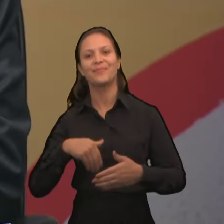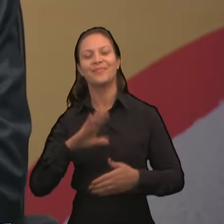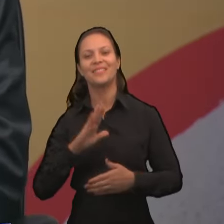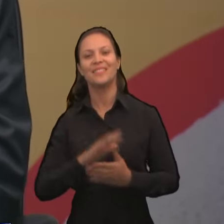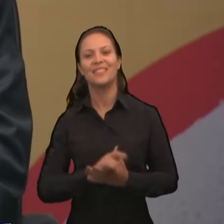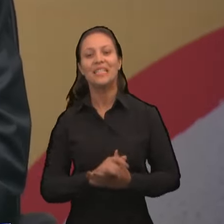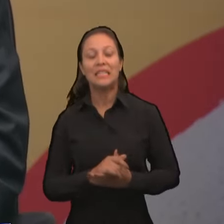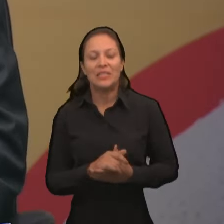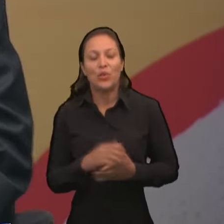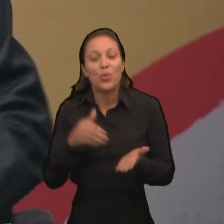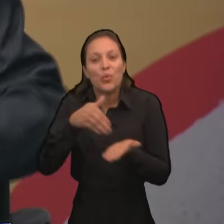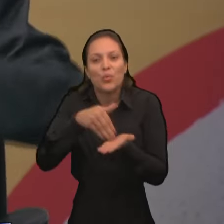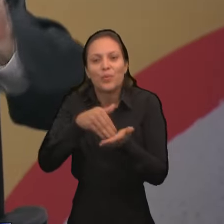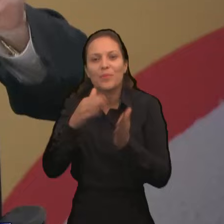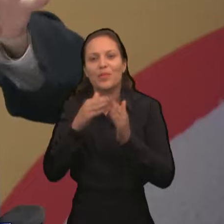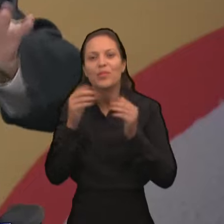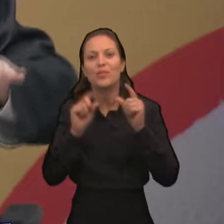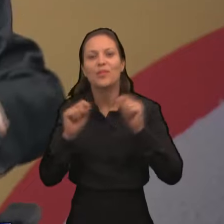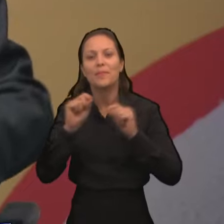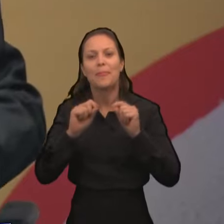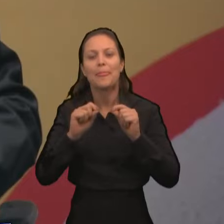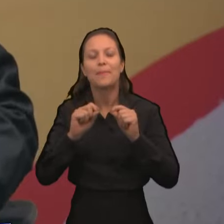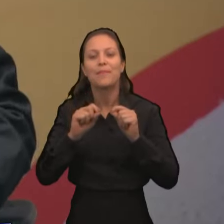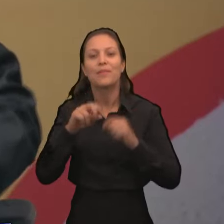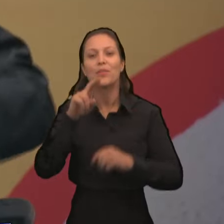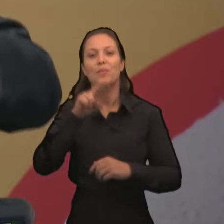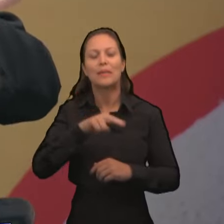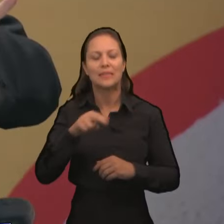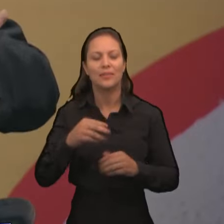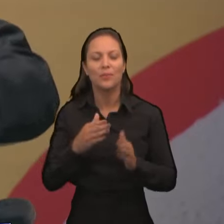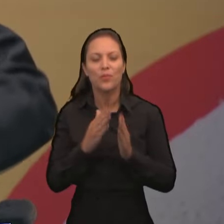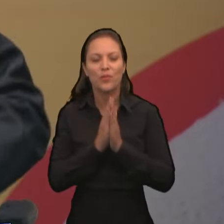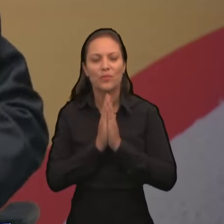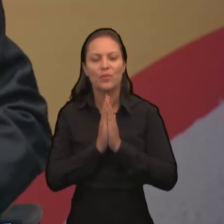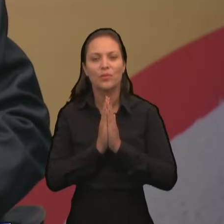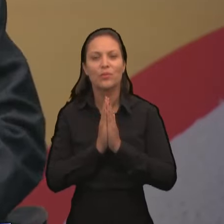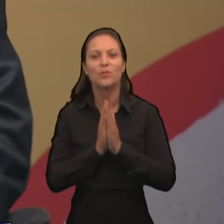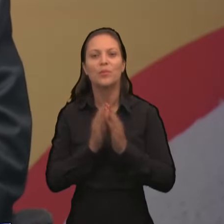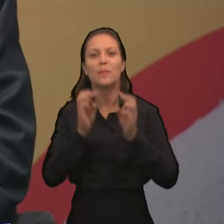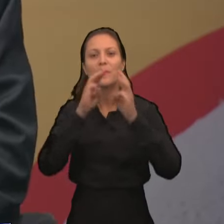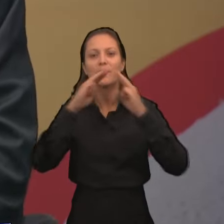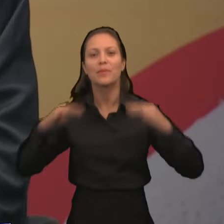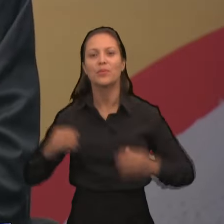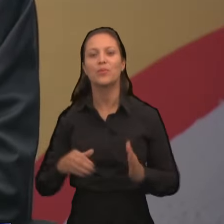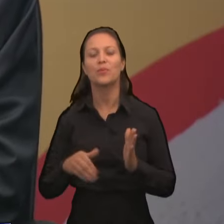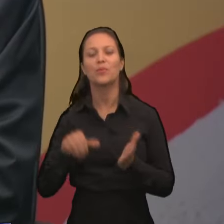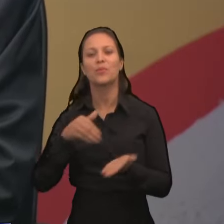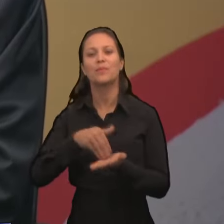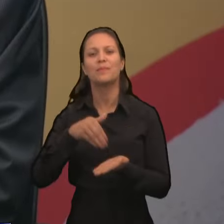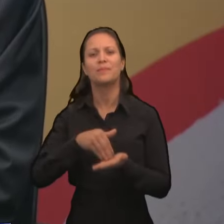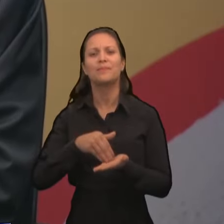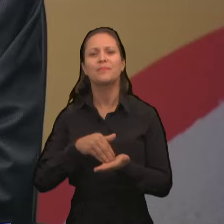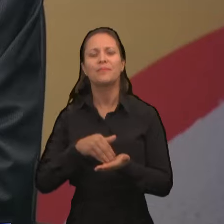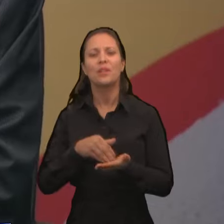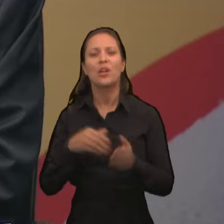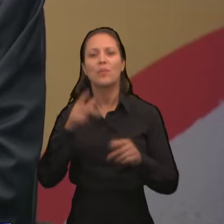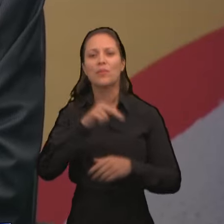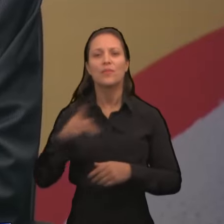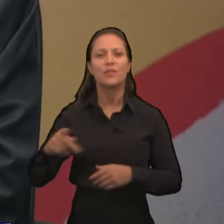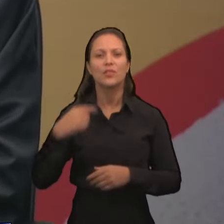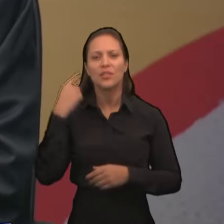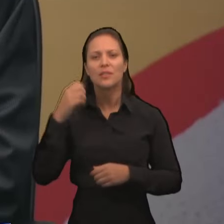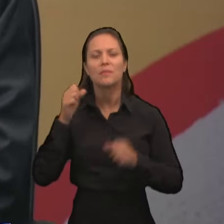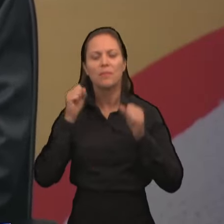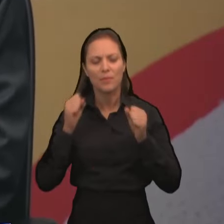tiene derecho a un último deseo. Y el cura dijo, quiero rezar la última misa. Concedido. Profesor de derecho dijo, yo quiero dar la